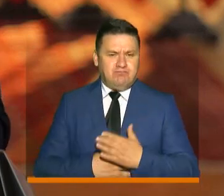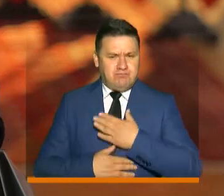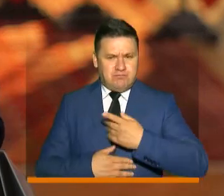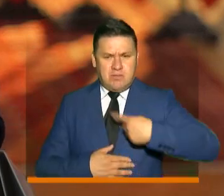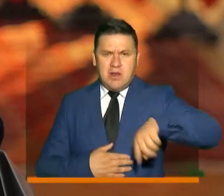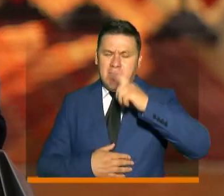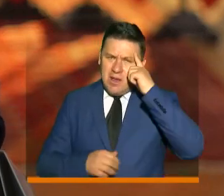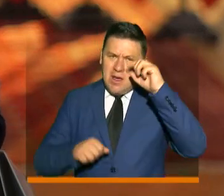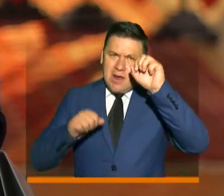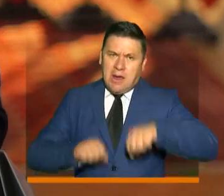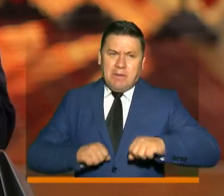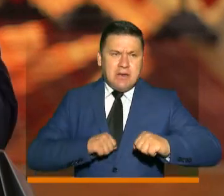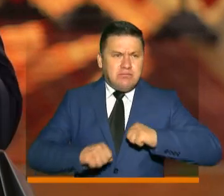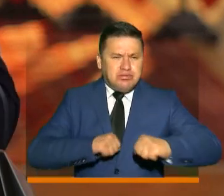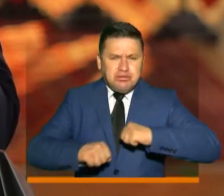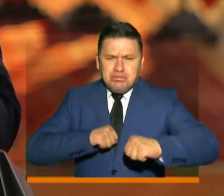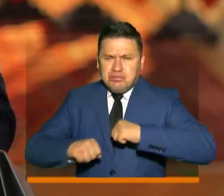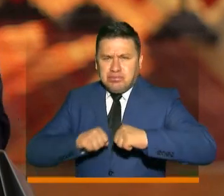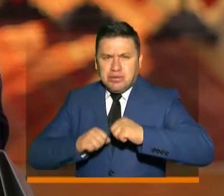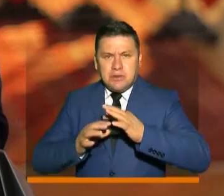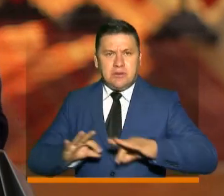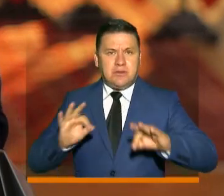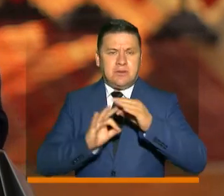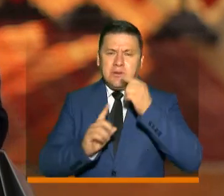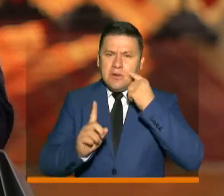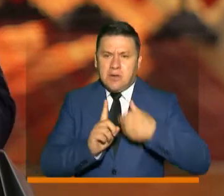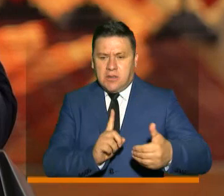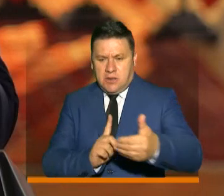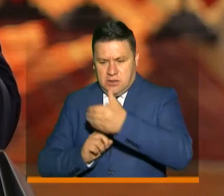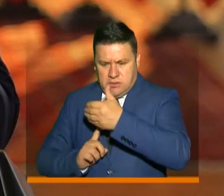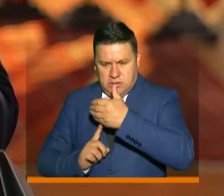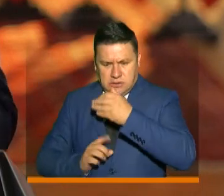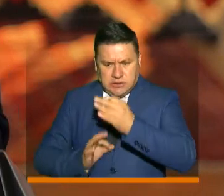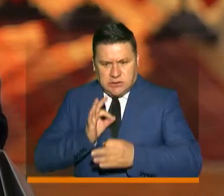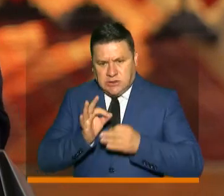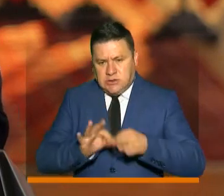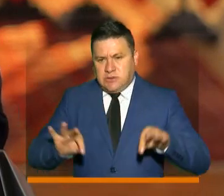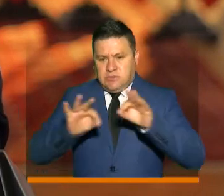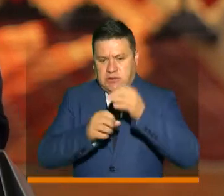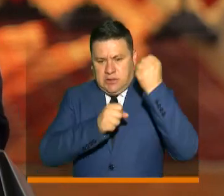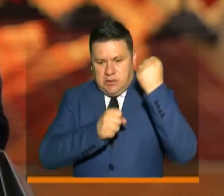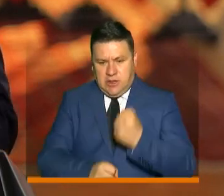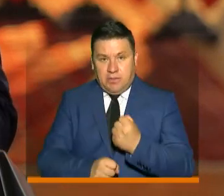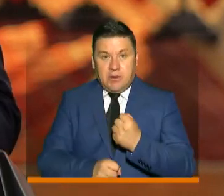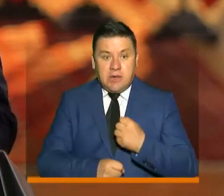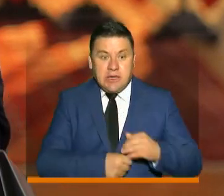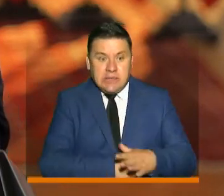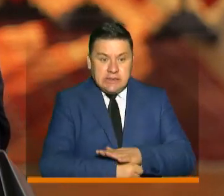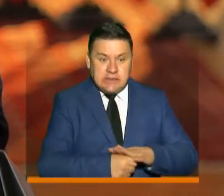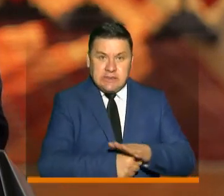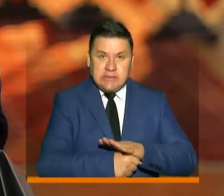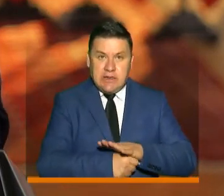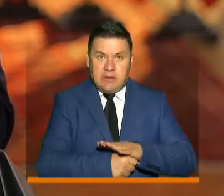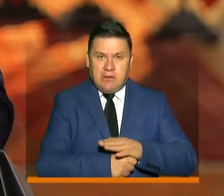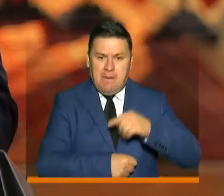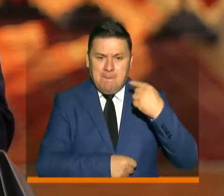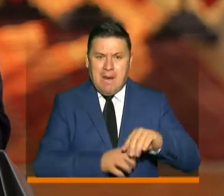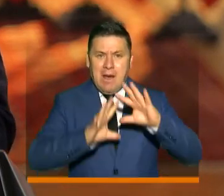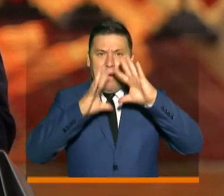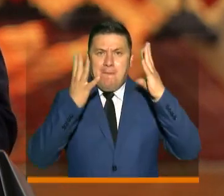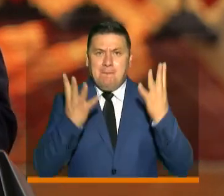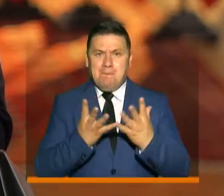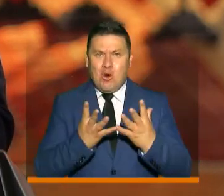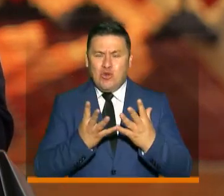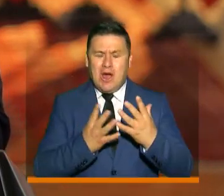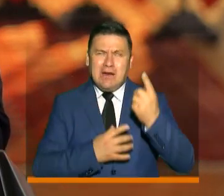somos capaces de actuar por la protección de la patria en el momento más duro que ha vivido nuestra globalidad desde la